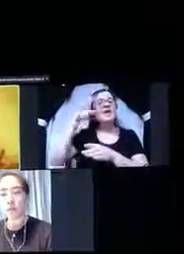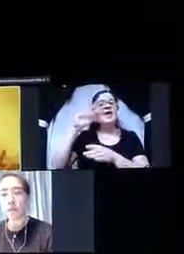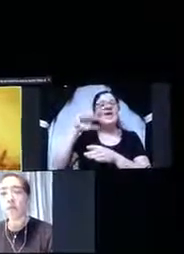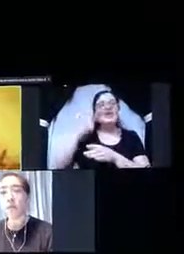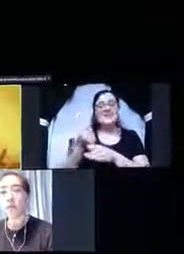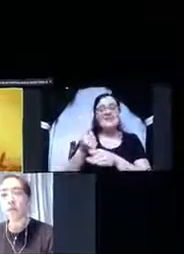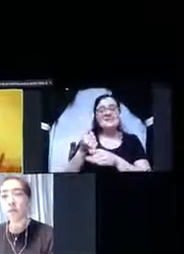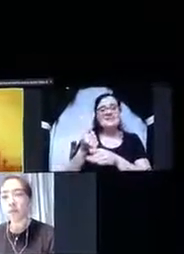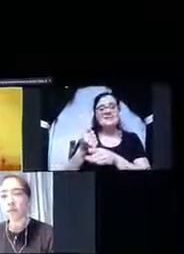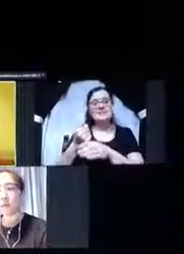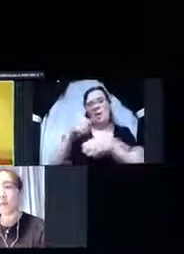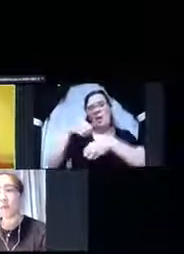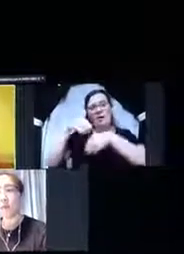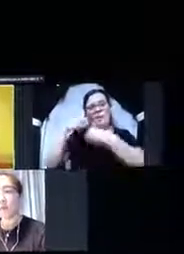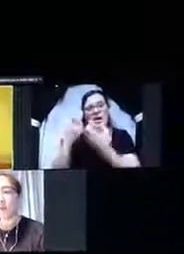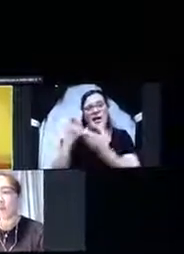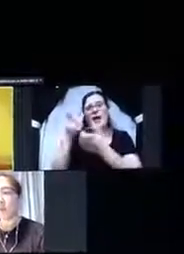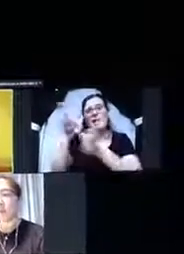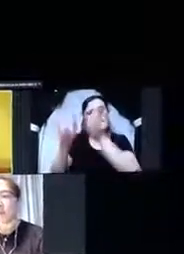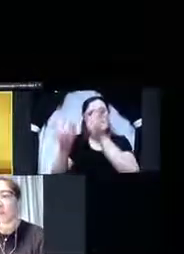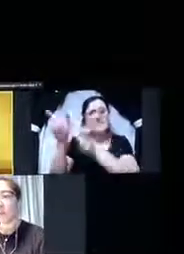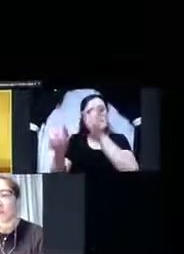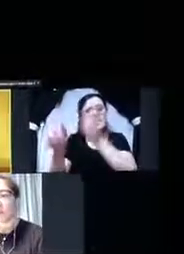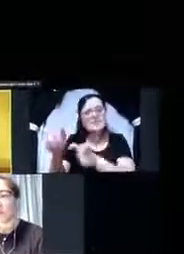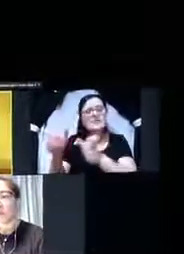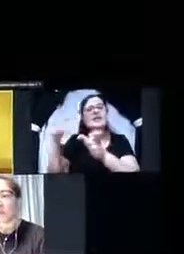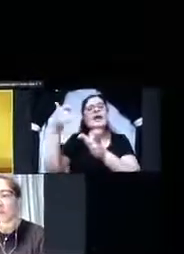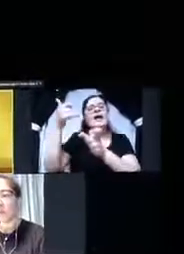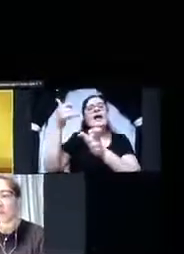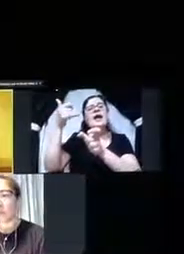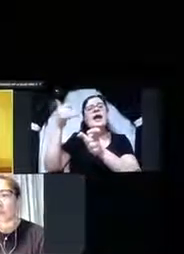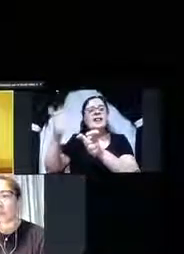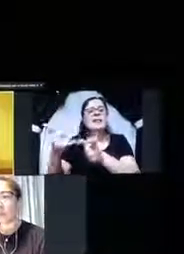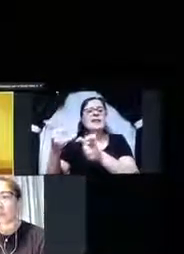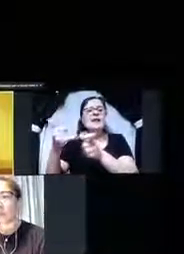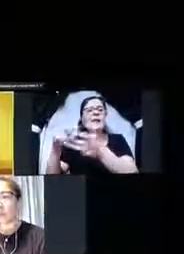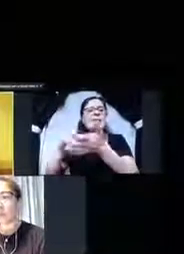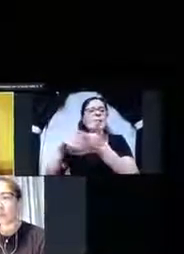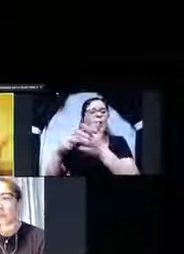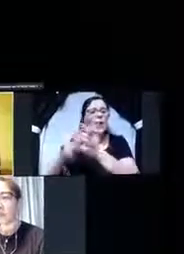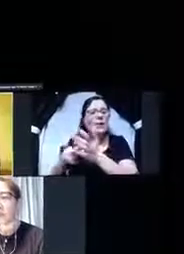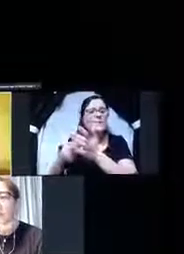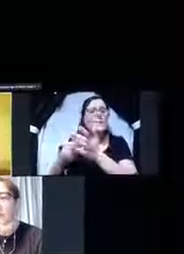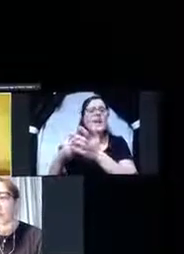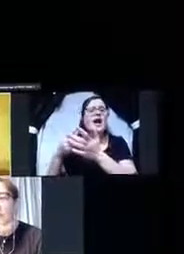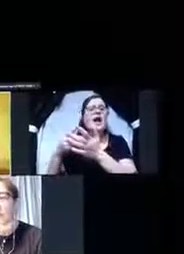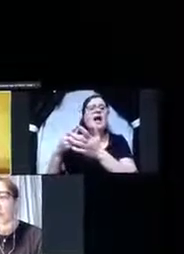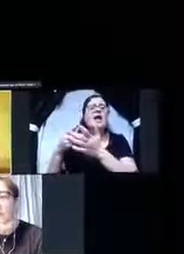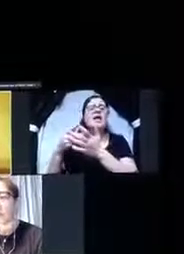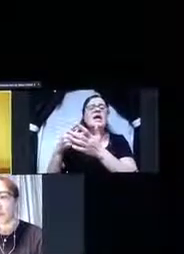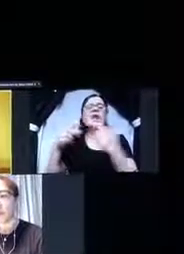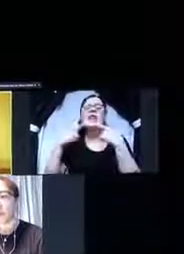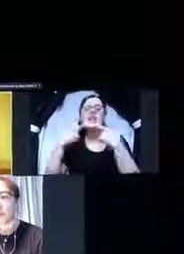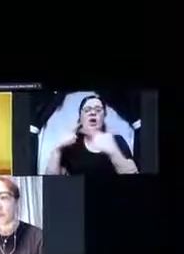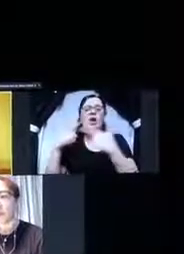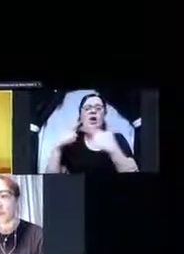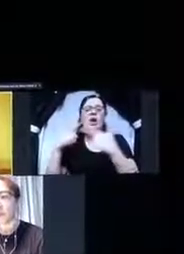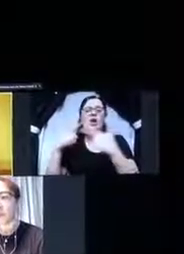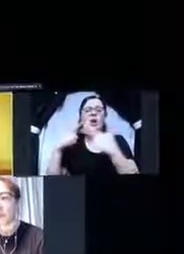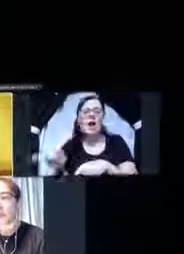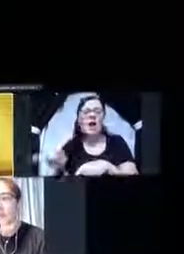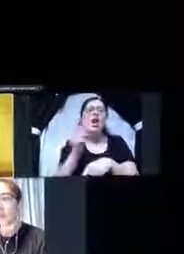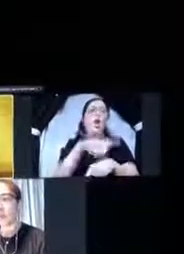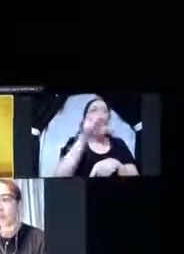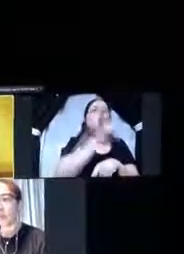lenguaje para cualquier tipo, digamos, de patología o desafío del lenguaje. Logogenia es una metodología, ¿sí?